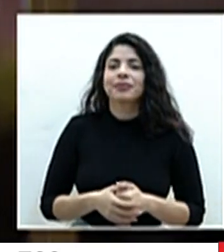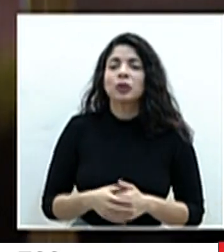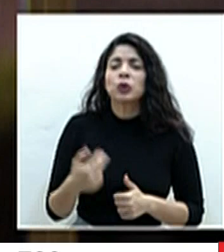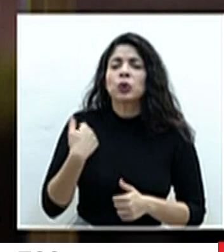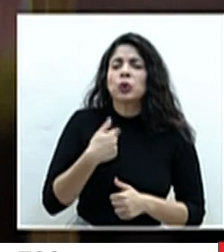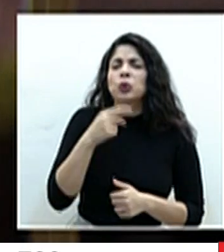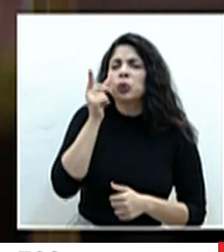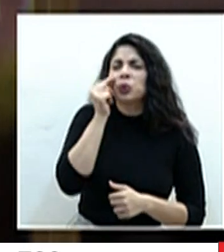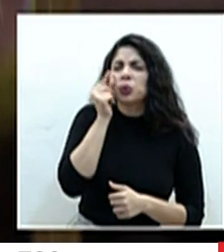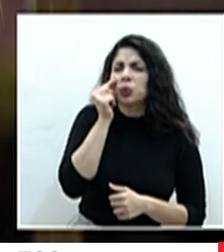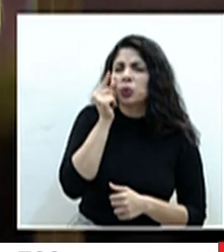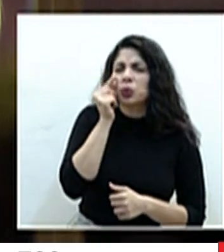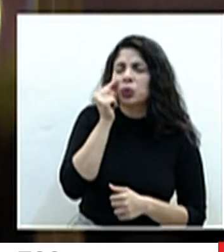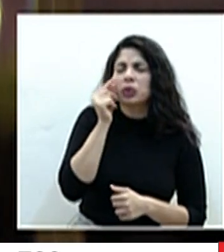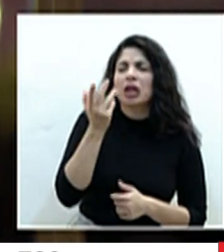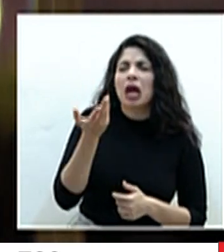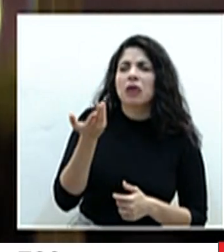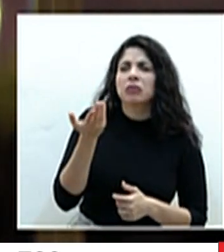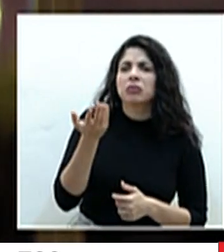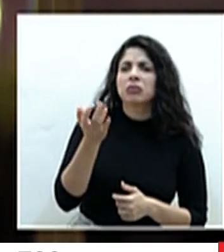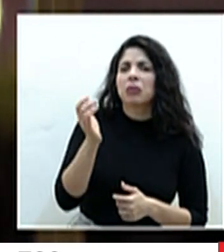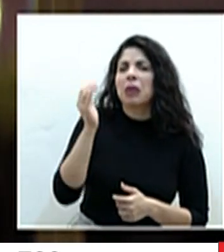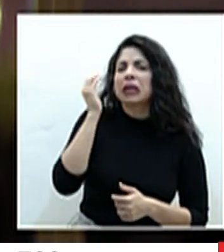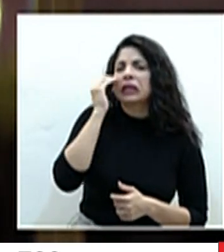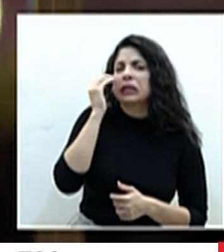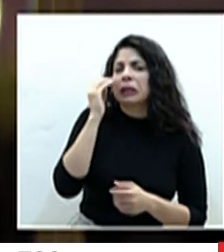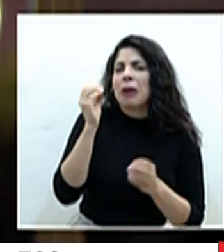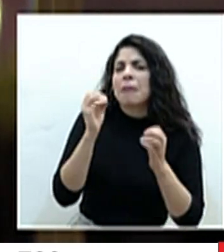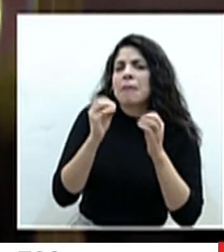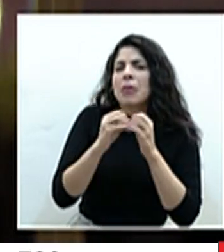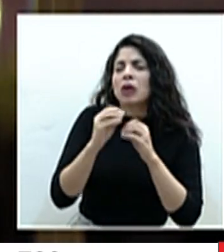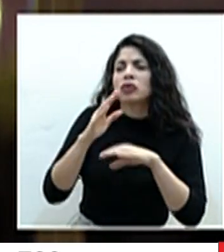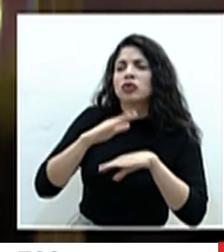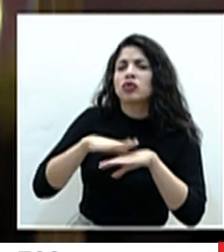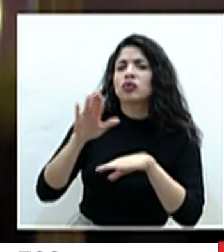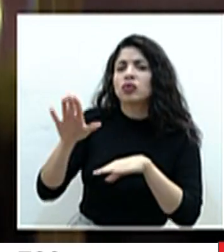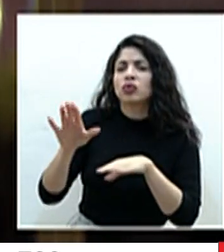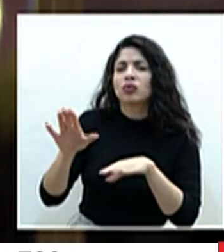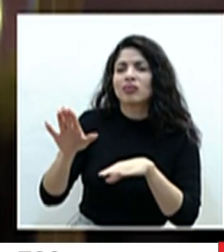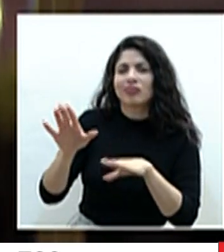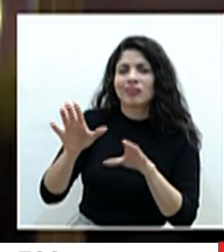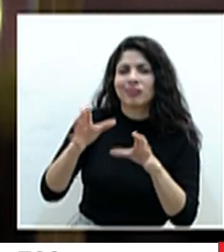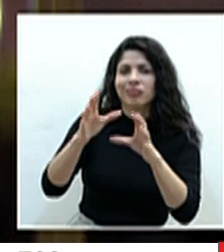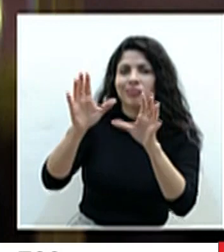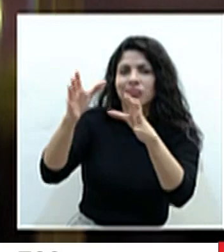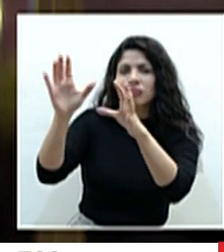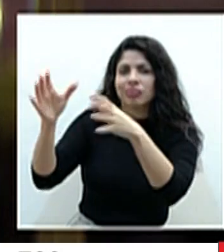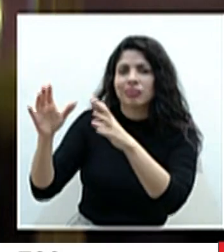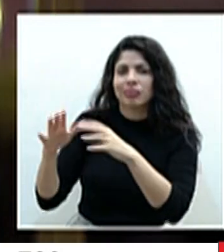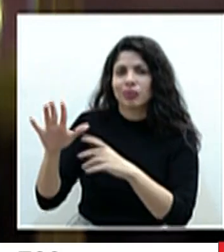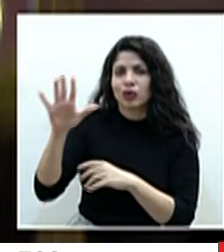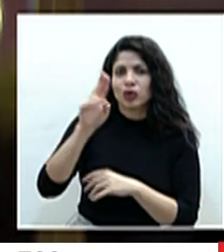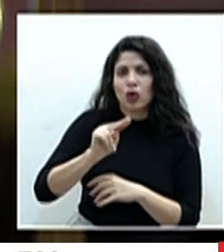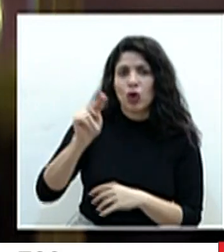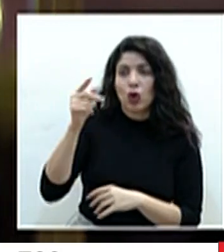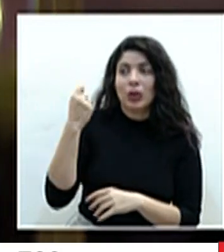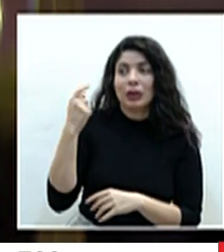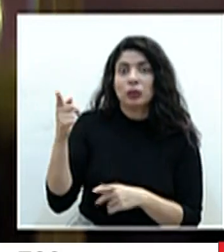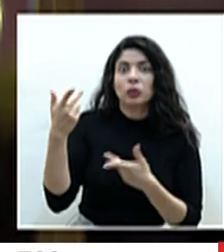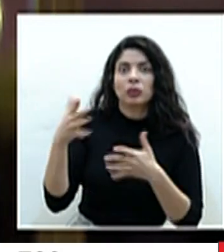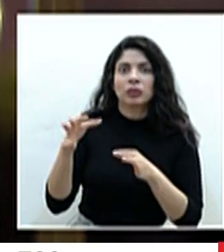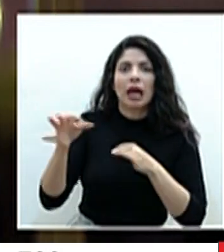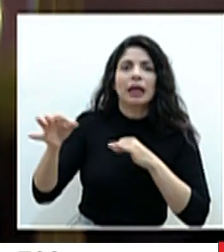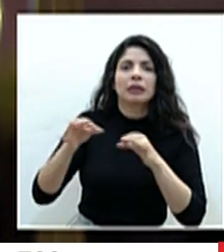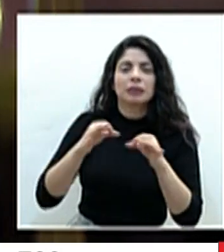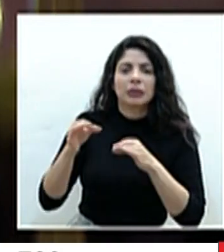Teníamos la curiosidad, bueno, también de saber un poquito más de estos clústeres en la zona norte. Usted ya comentó, bueno,